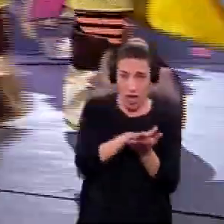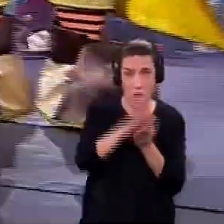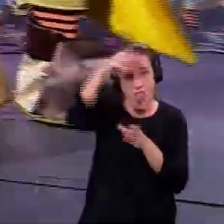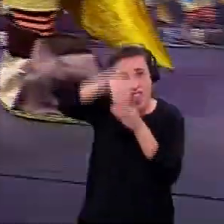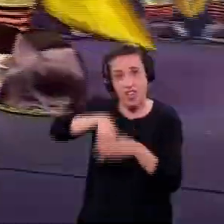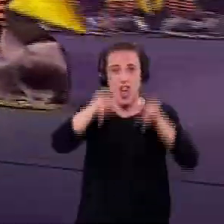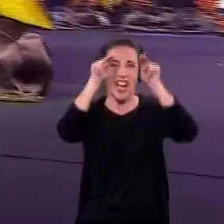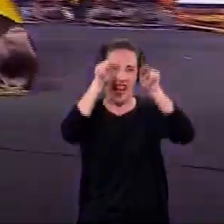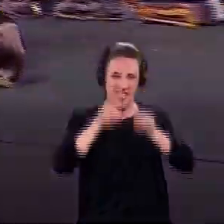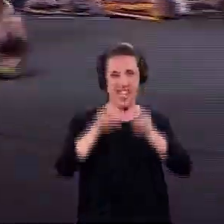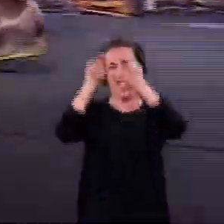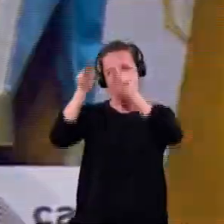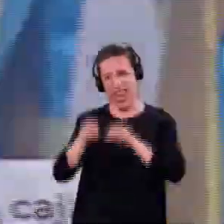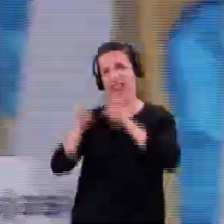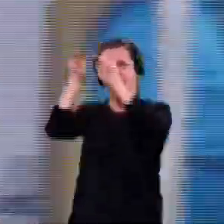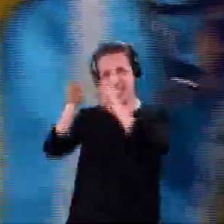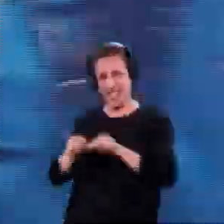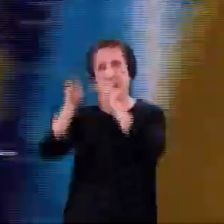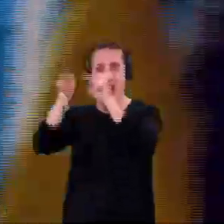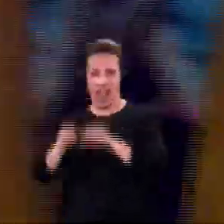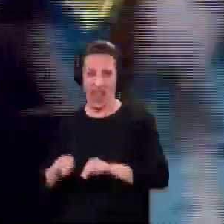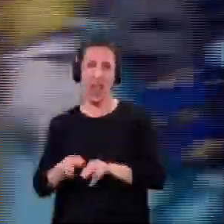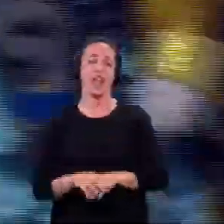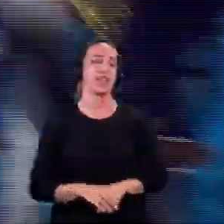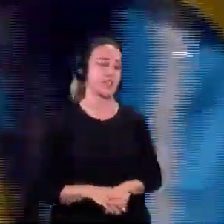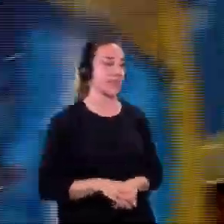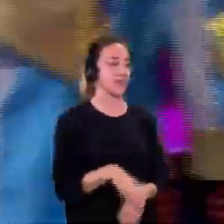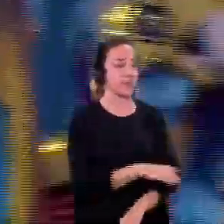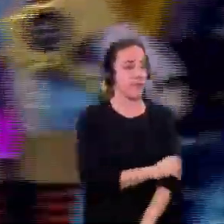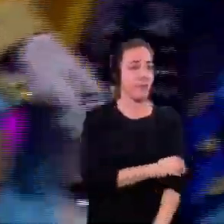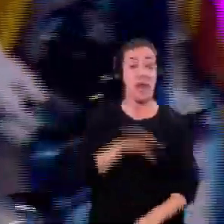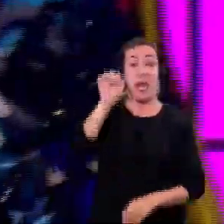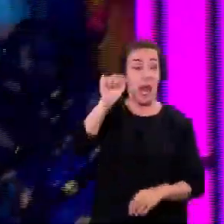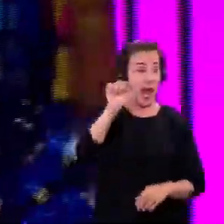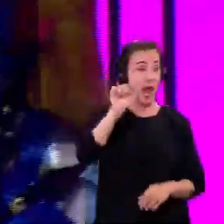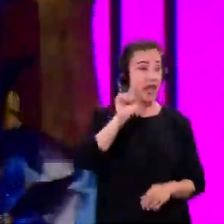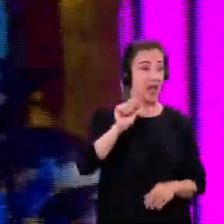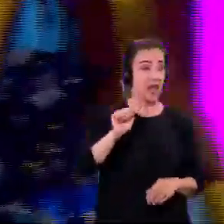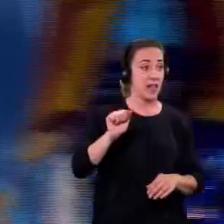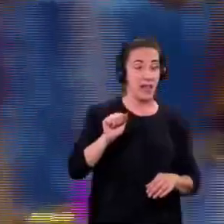Residencia, la de antes.